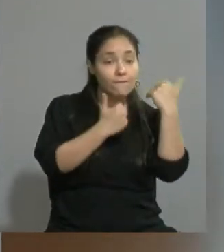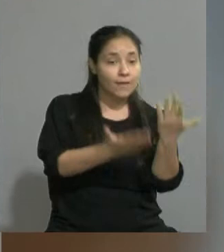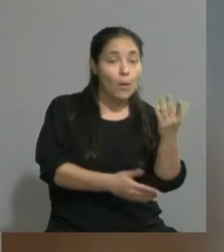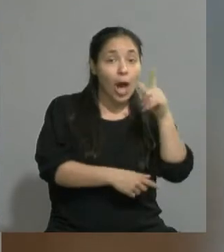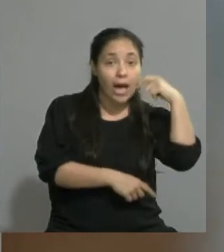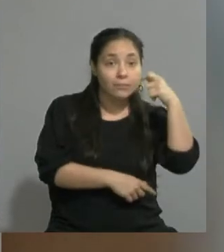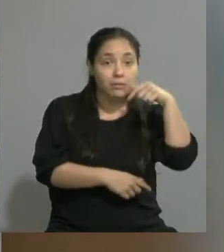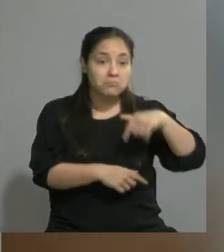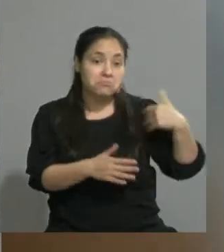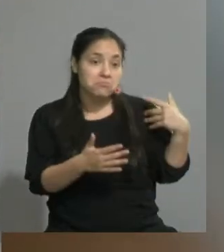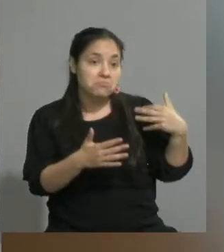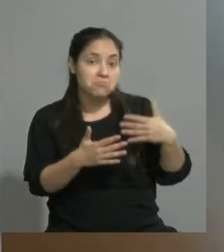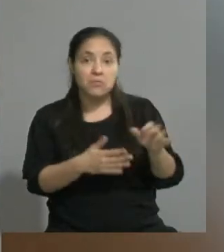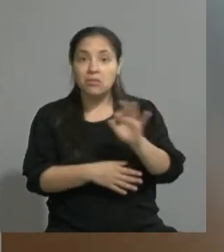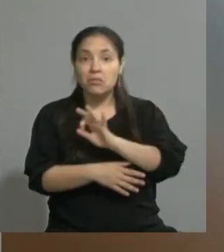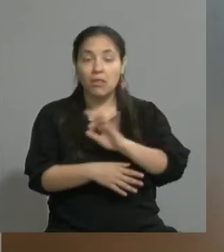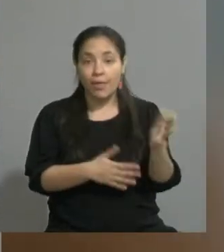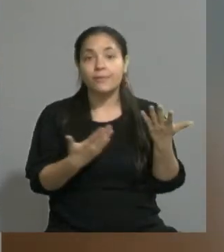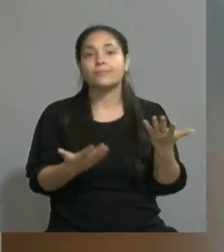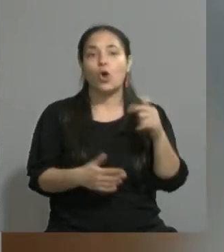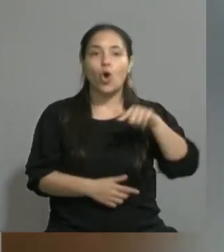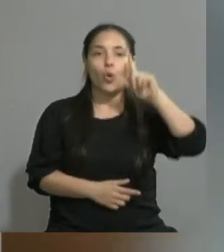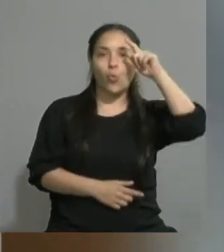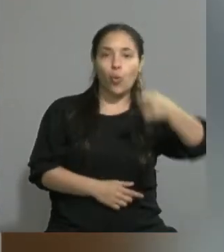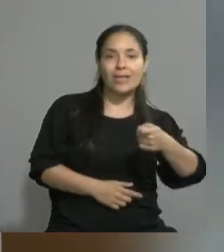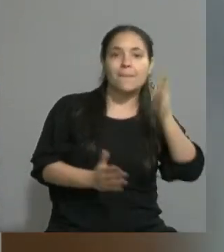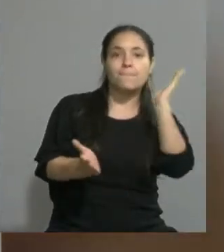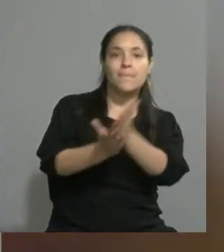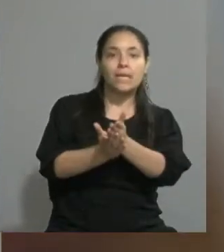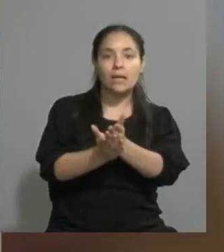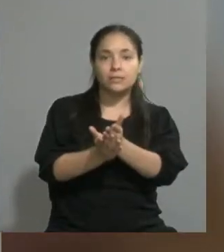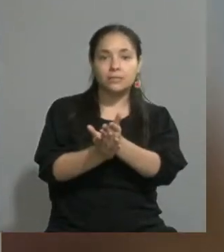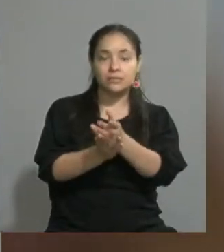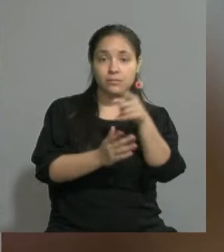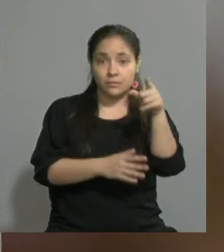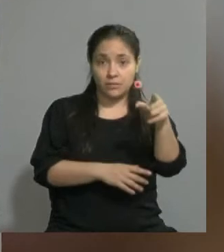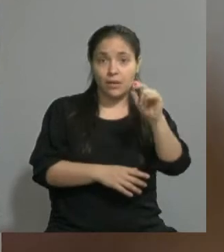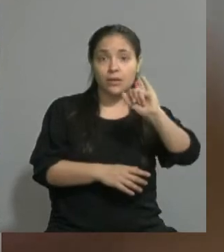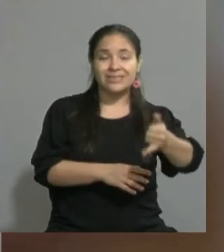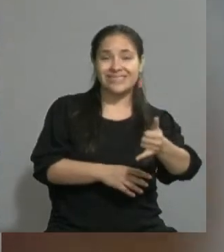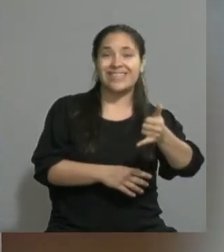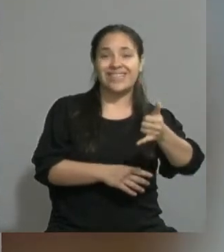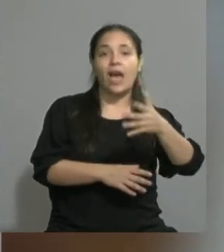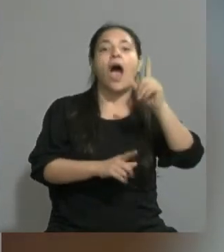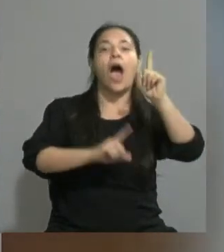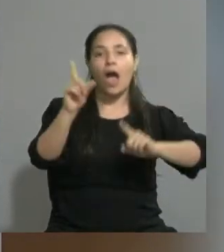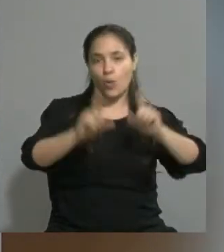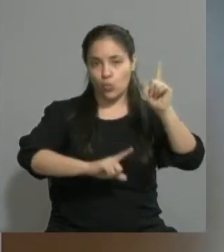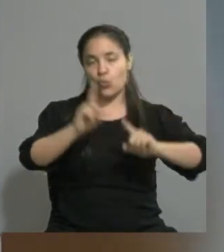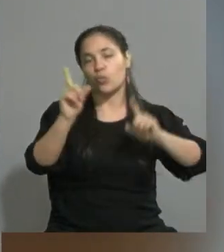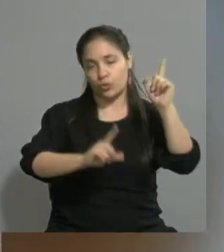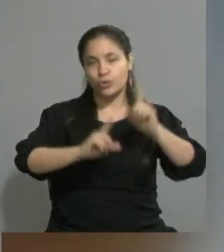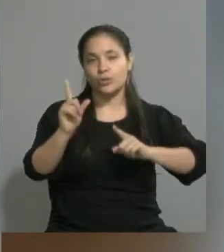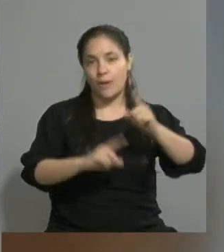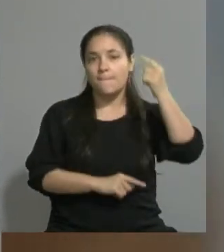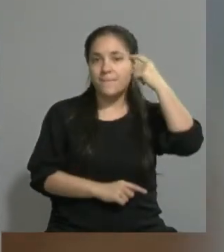esto. Y hoy usted se encuentra con los jueces penales que sí consideran, algunos, ¿no? Algunos,